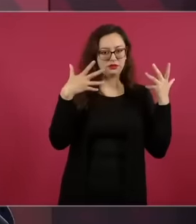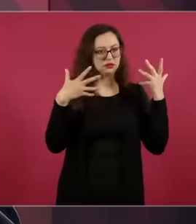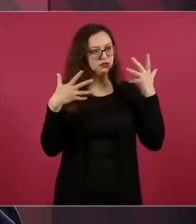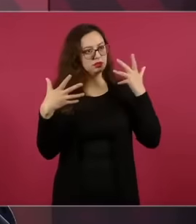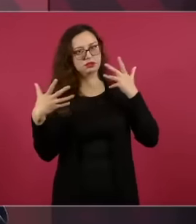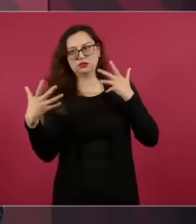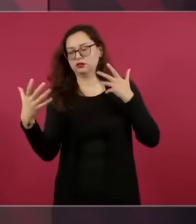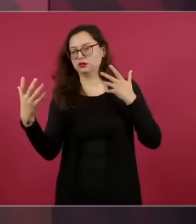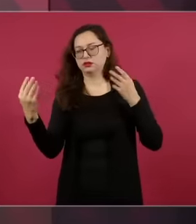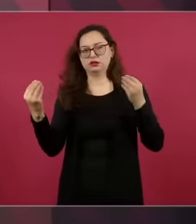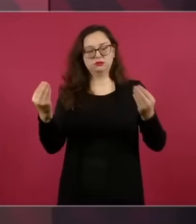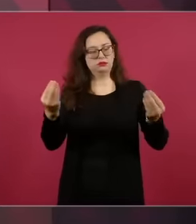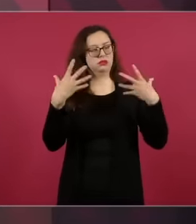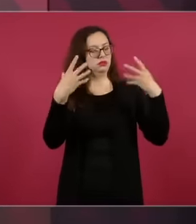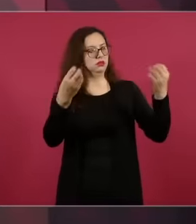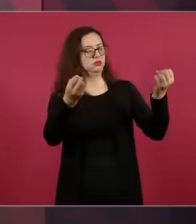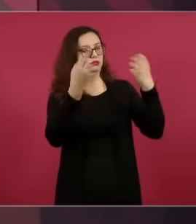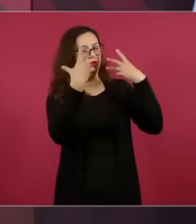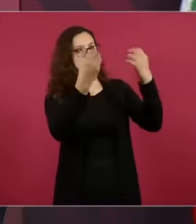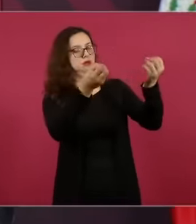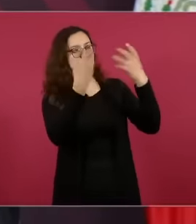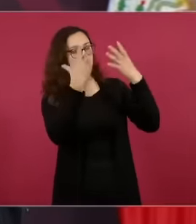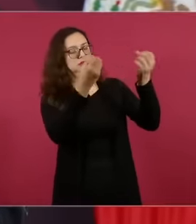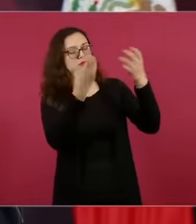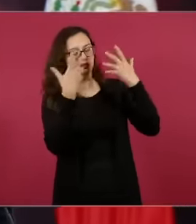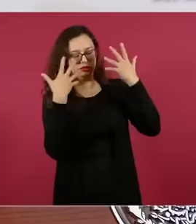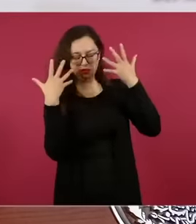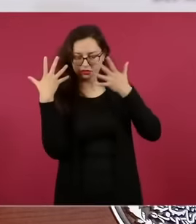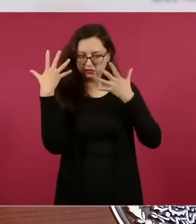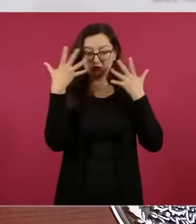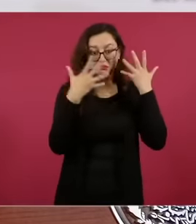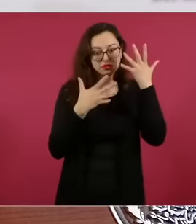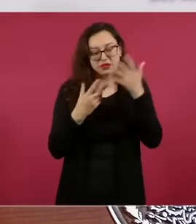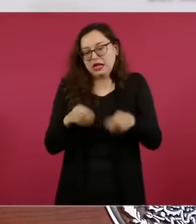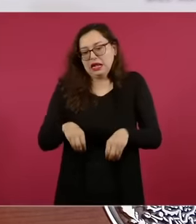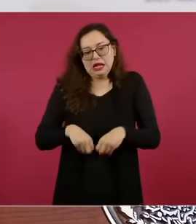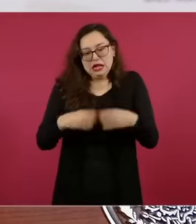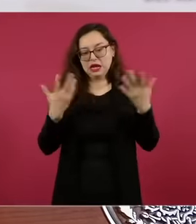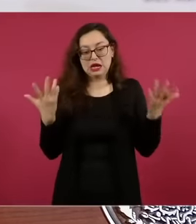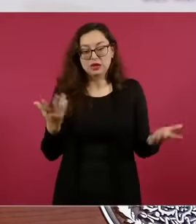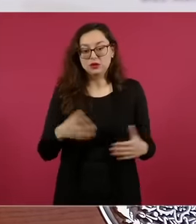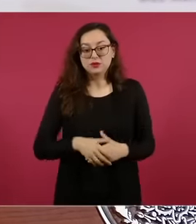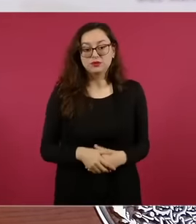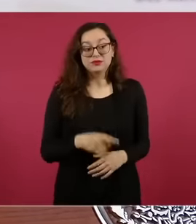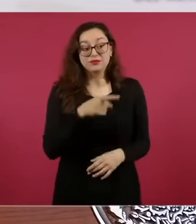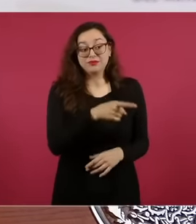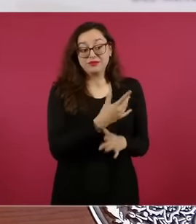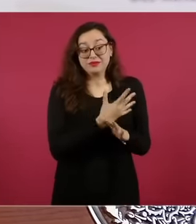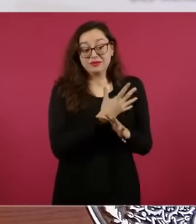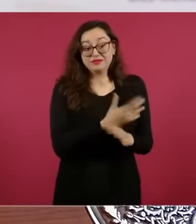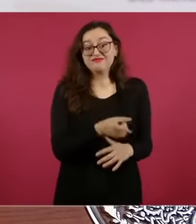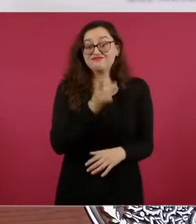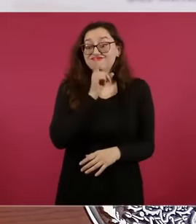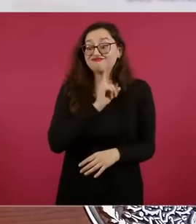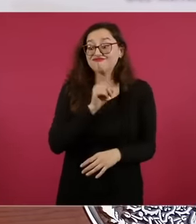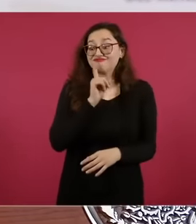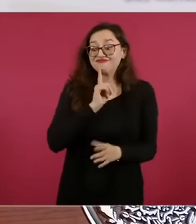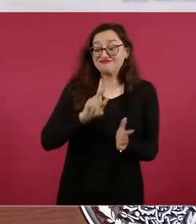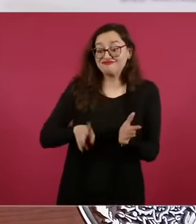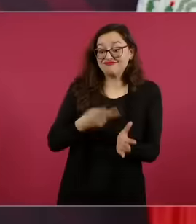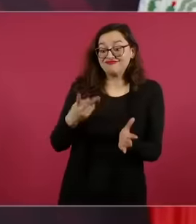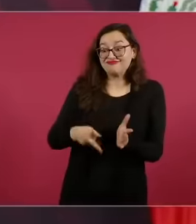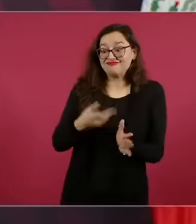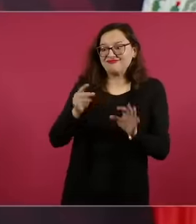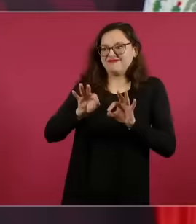Aplicaban aquella máxima y siguen aplicando, nada más que ahora menos, de que una mentira que se repite muchas veces